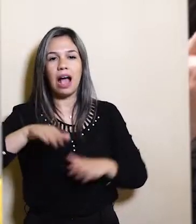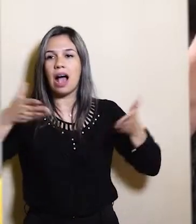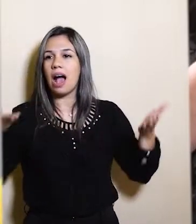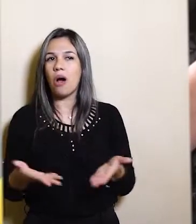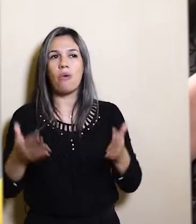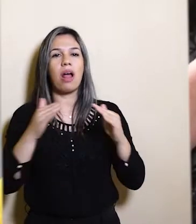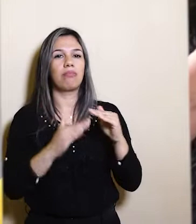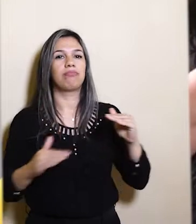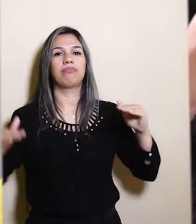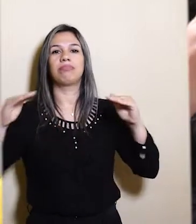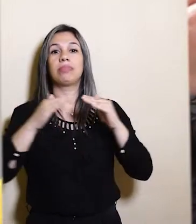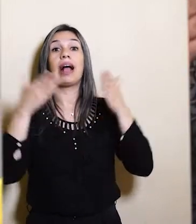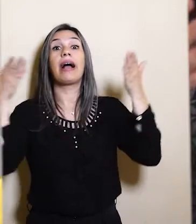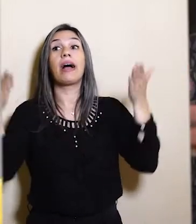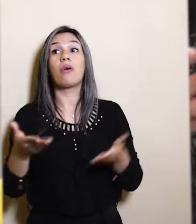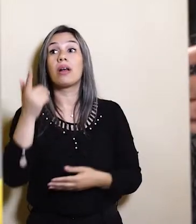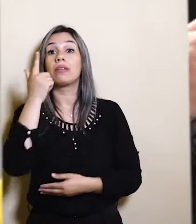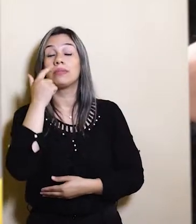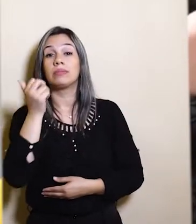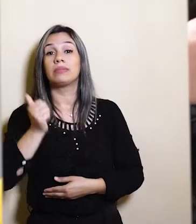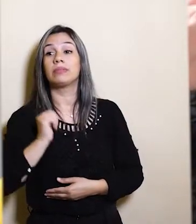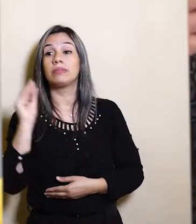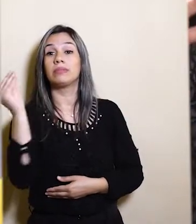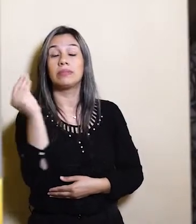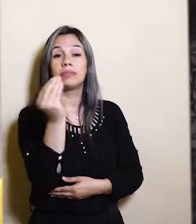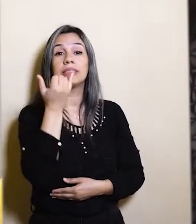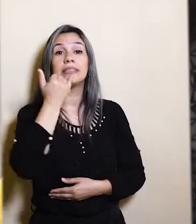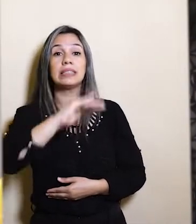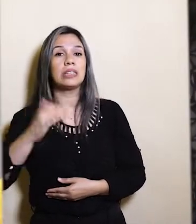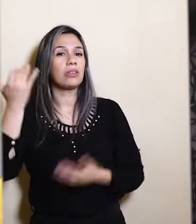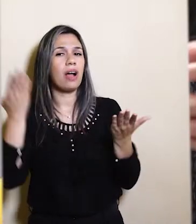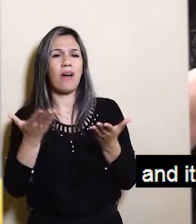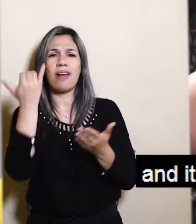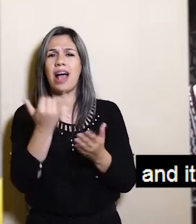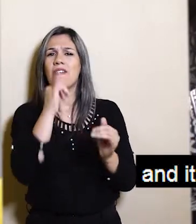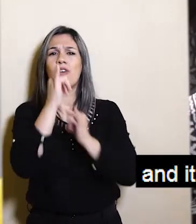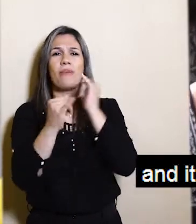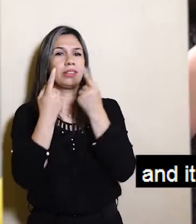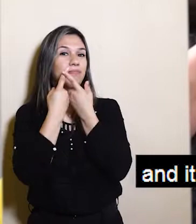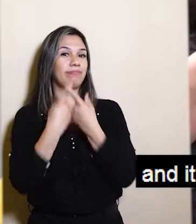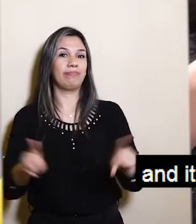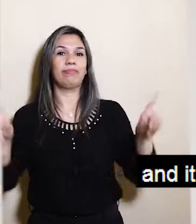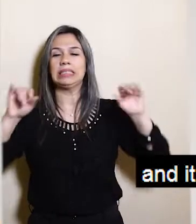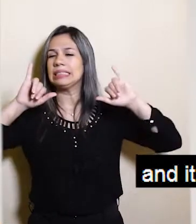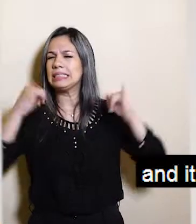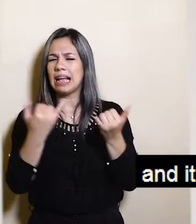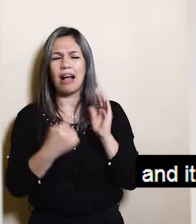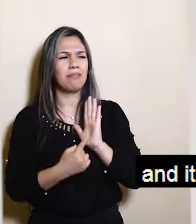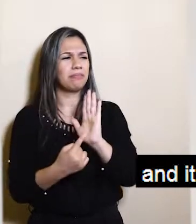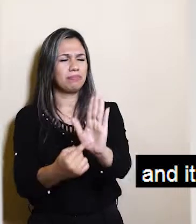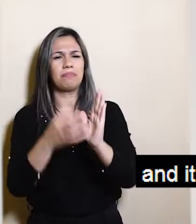histórico. Uh-huh. Hoy día las niñas, niños, adolescentes tienen acceso a otro tipo de información y ha sido